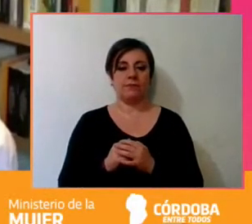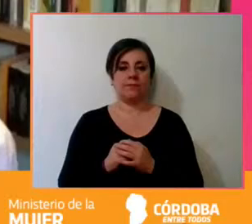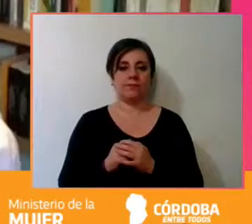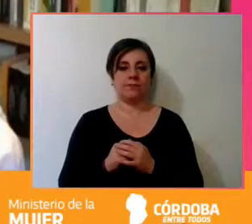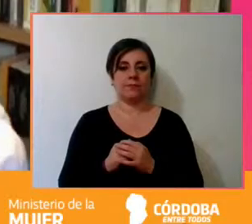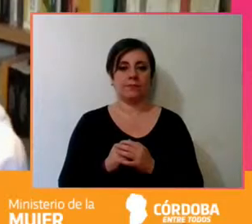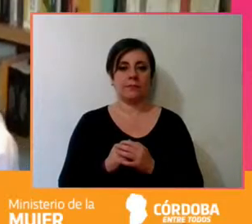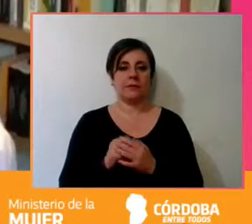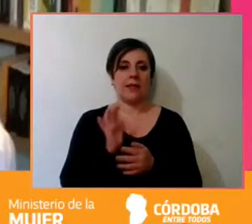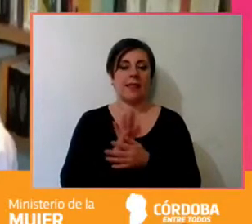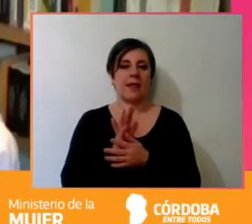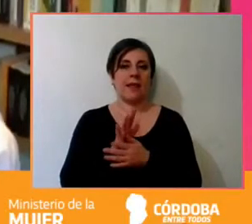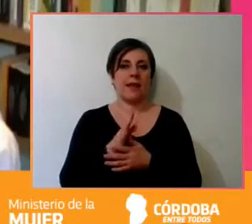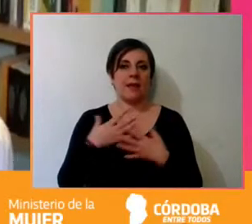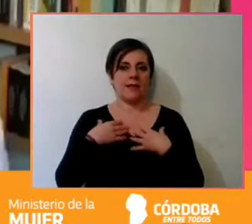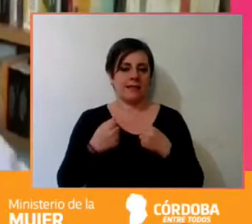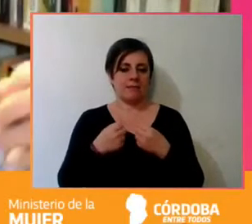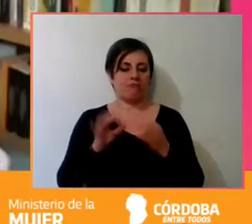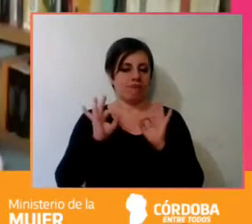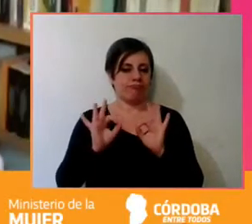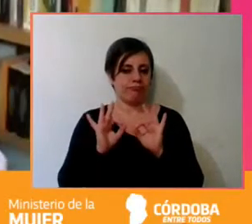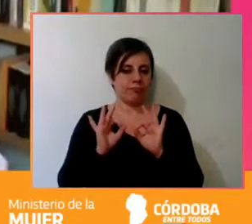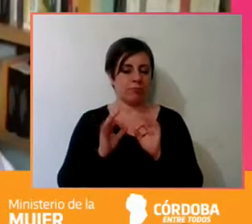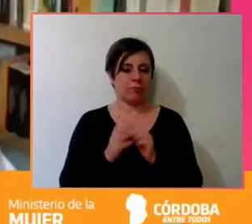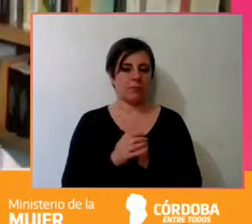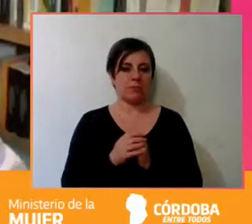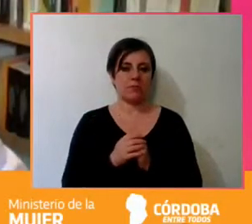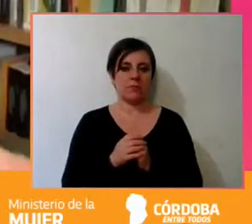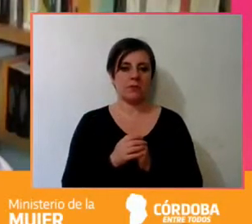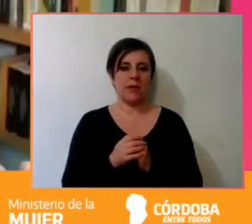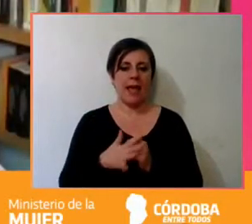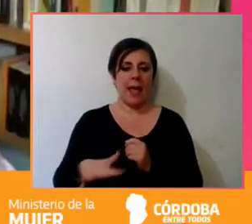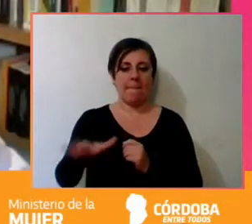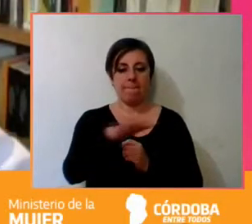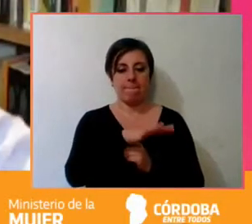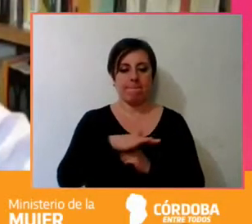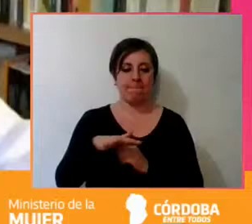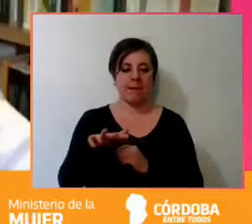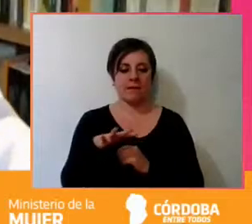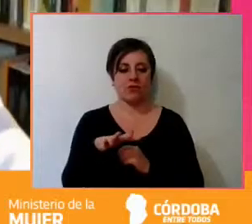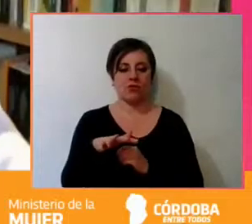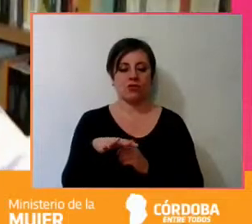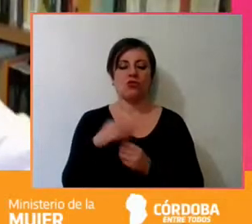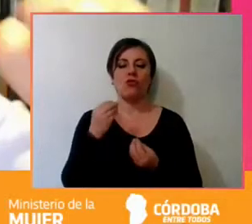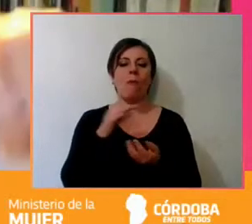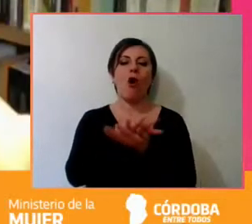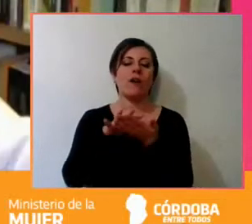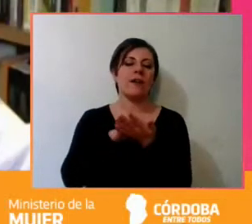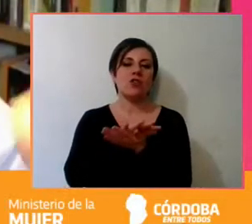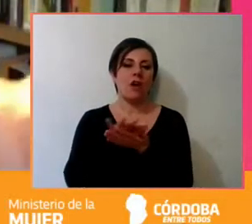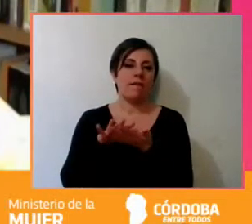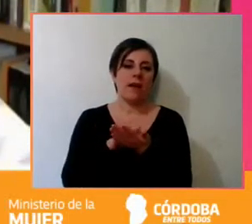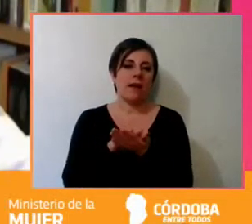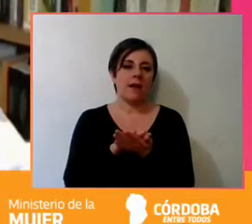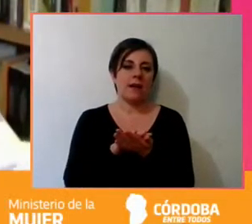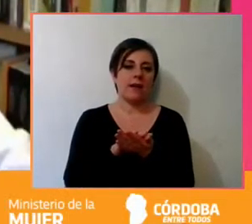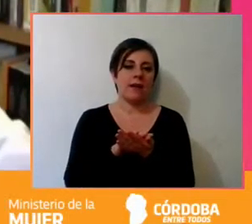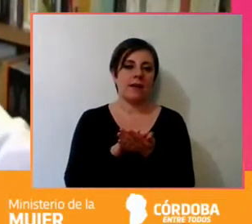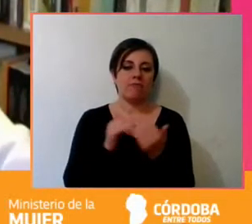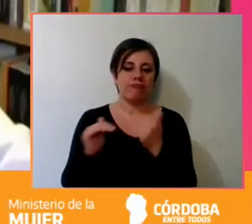y de sanidad, espacios que puedan llevar, dijéramos, a resolver en lo